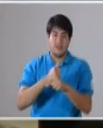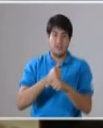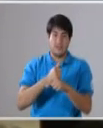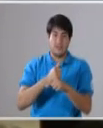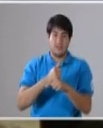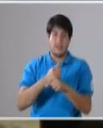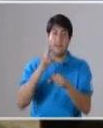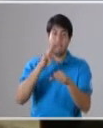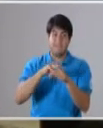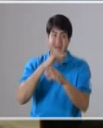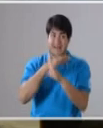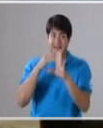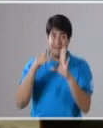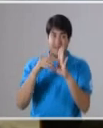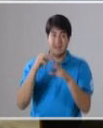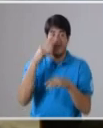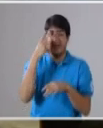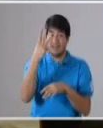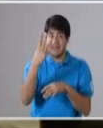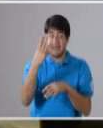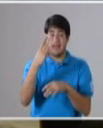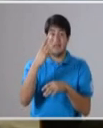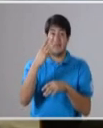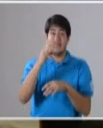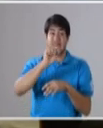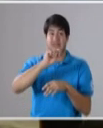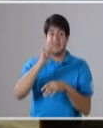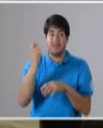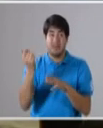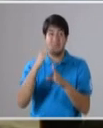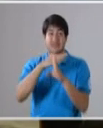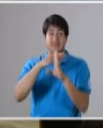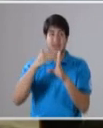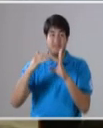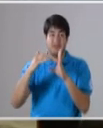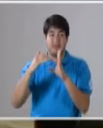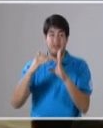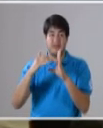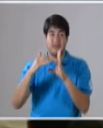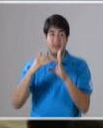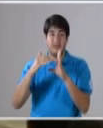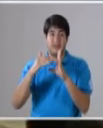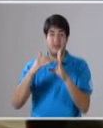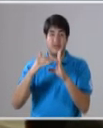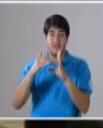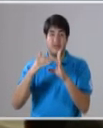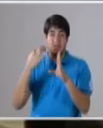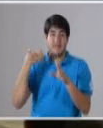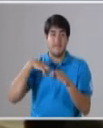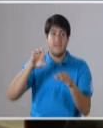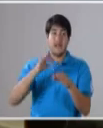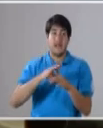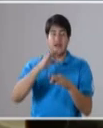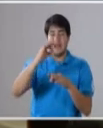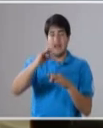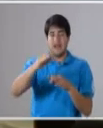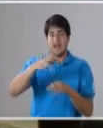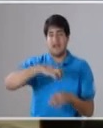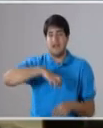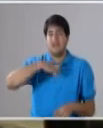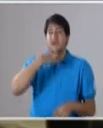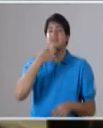Así que solo nos quedan 3 meses y medio para para la próxima proclama,